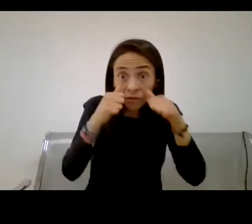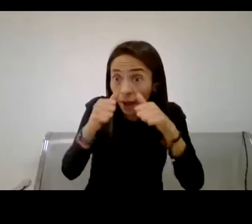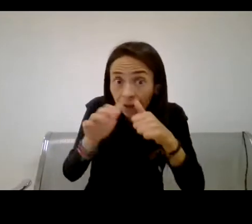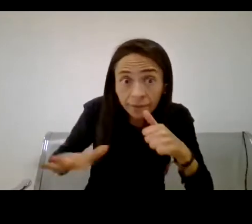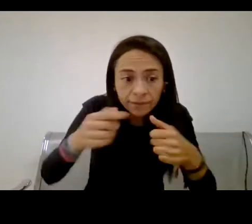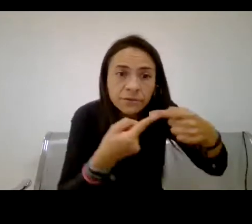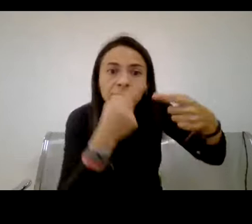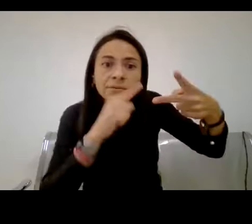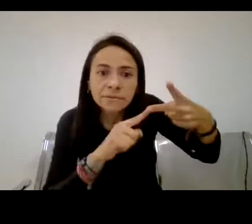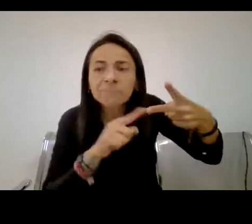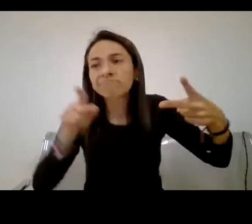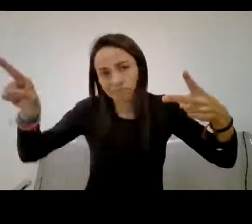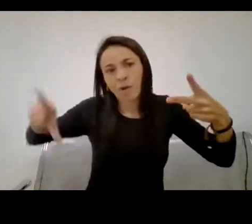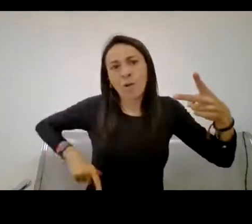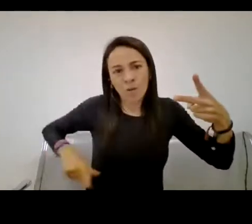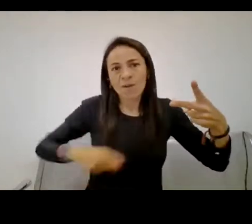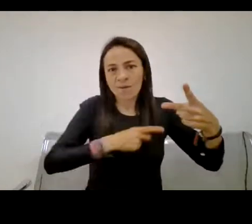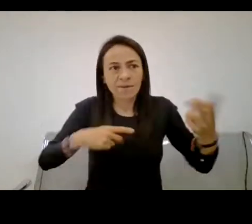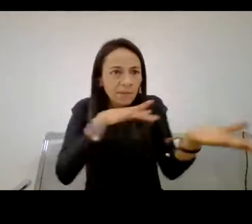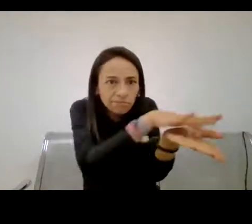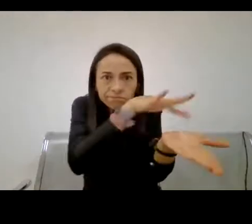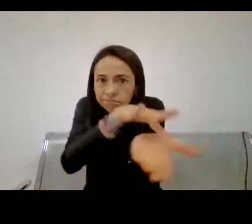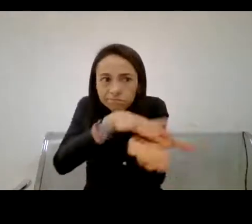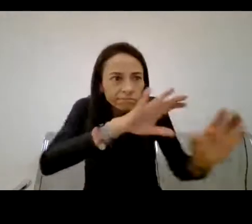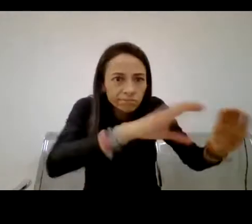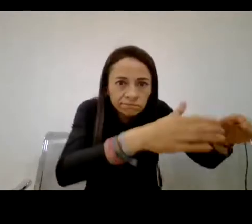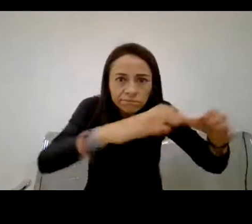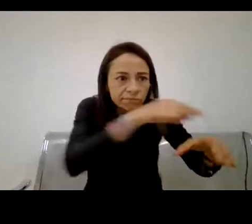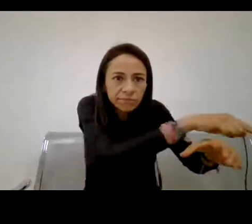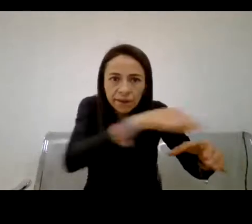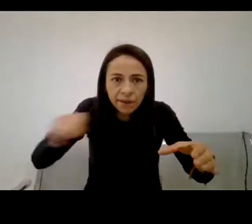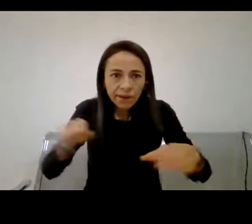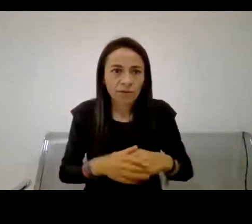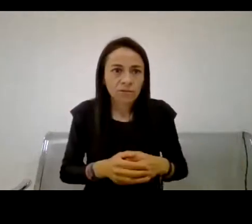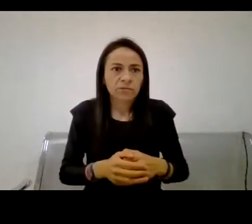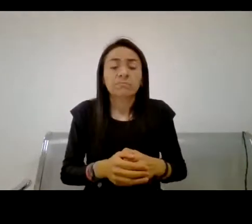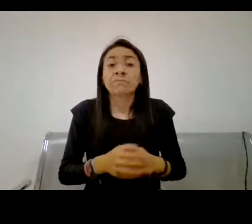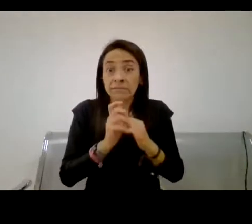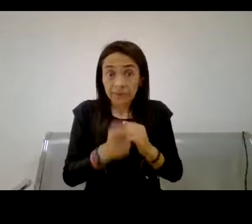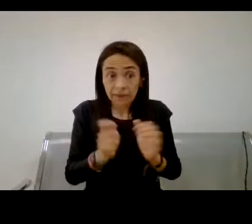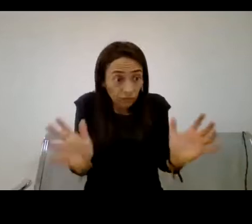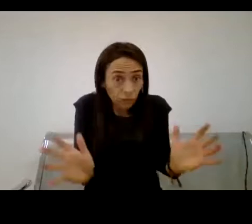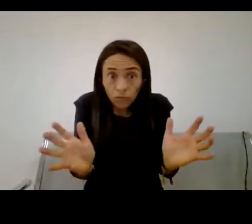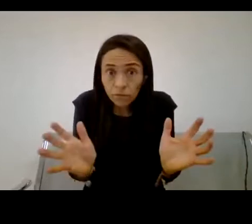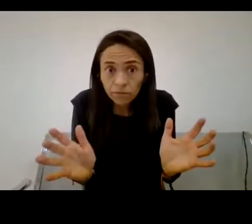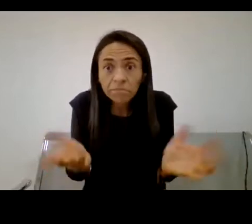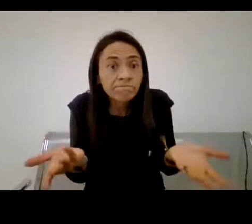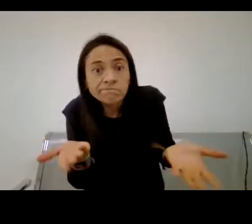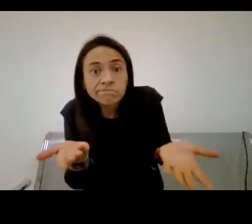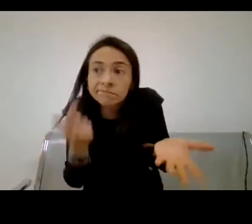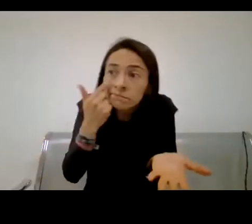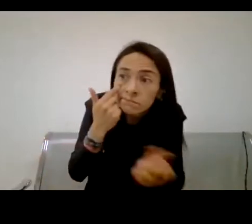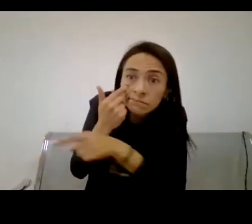el trabajo de la sociedad civil. La obligación de fomento depende del interés público. ¿Qué tenemos que hacer?